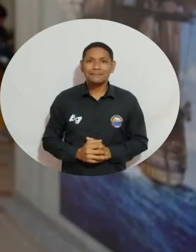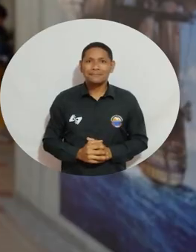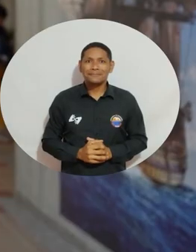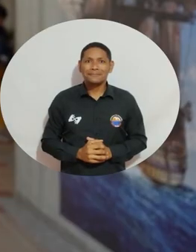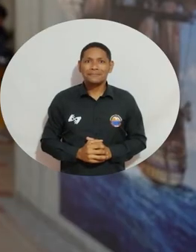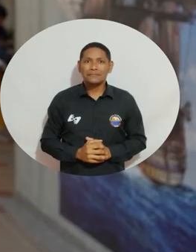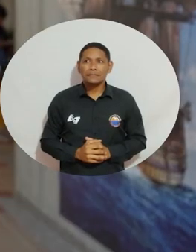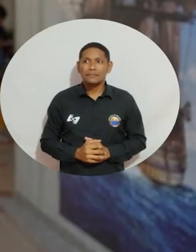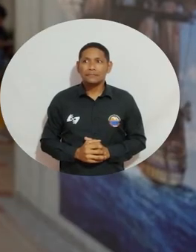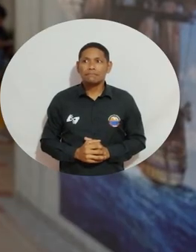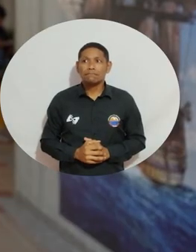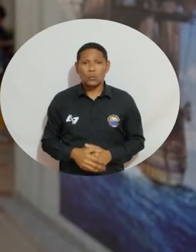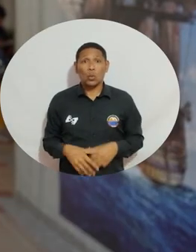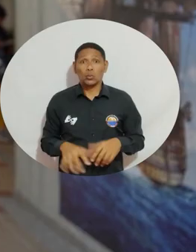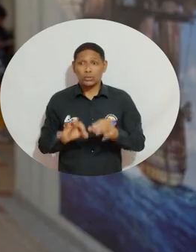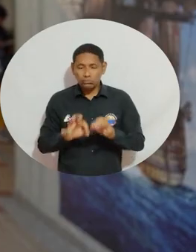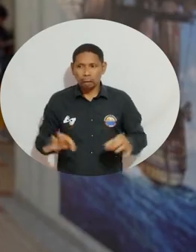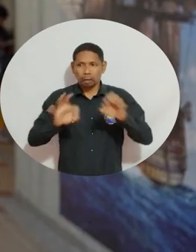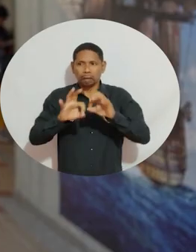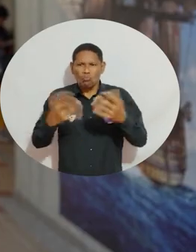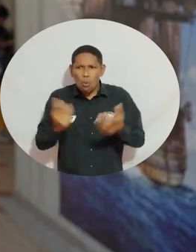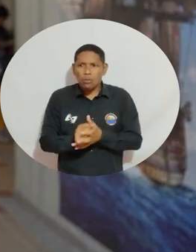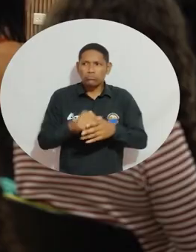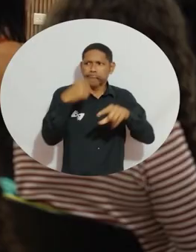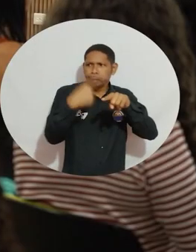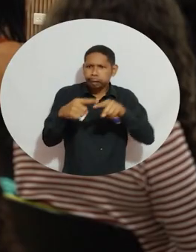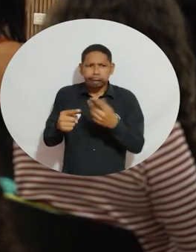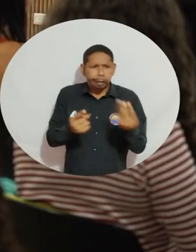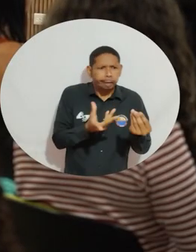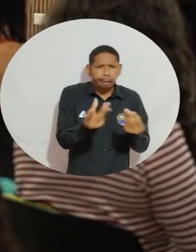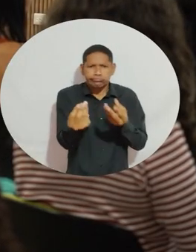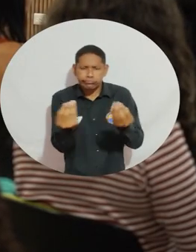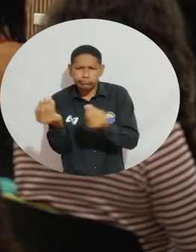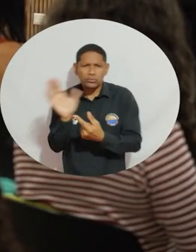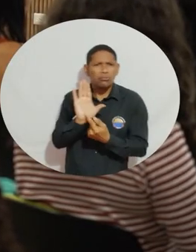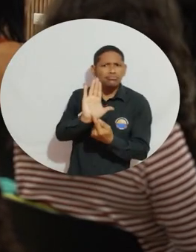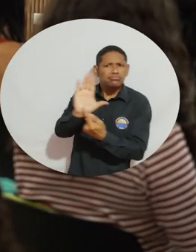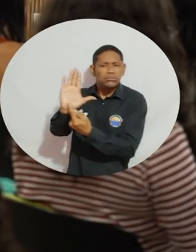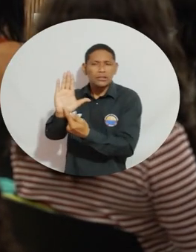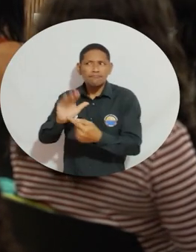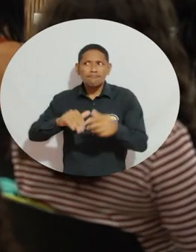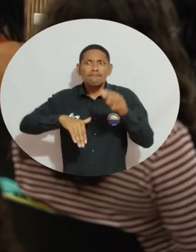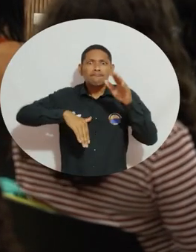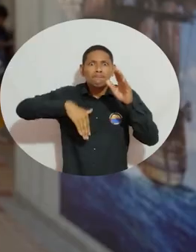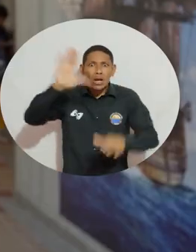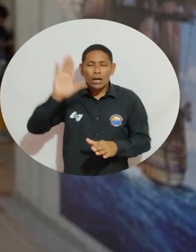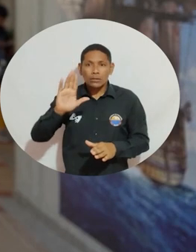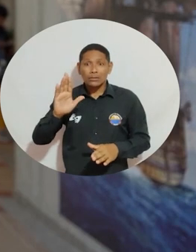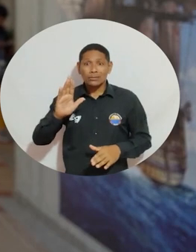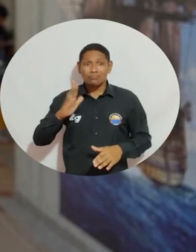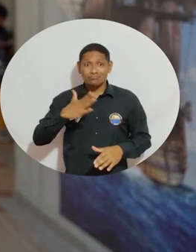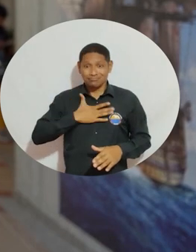presentes. Una charla utilizando muchísimos ejemplos de distintas poblaciones, pero allí se mencionó un